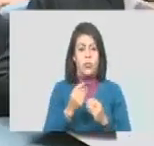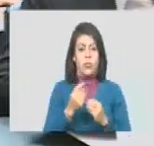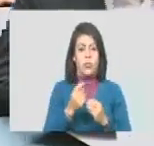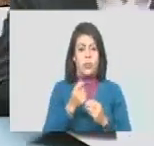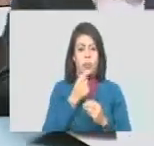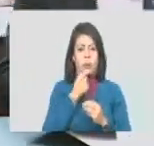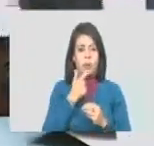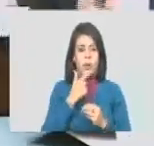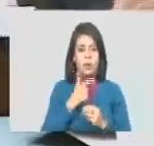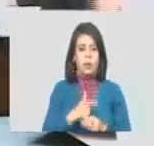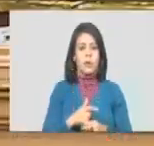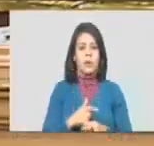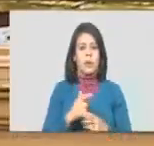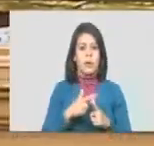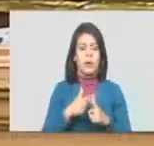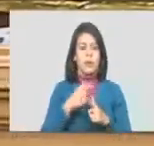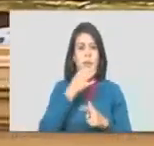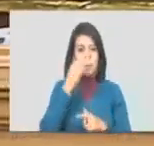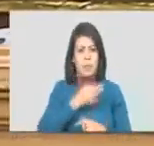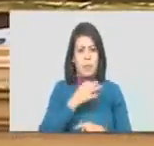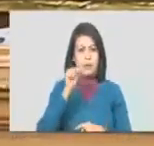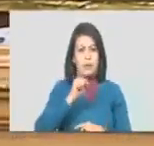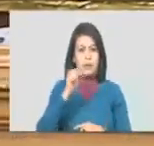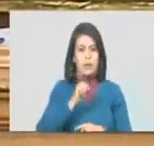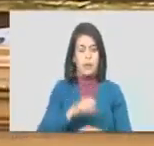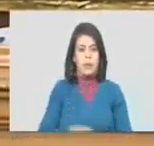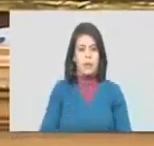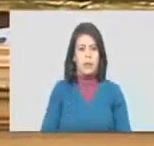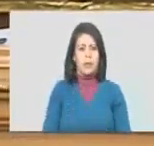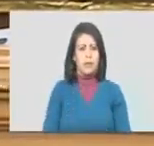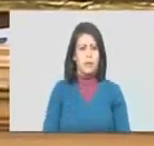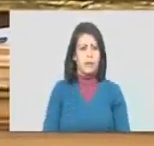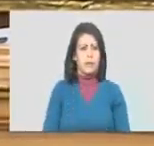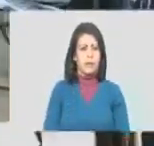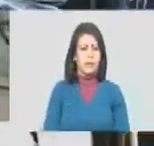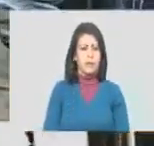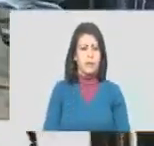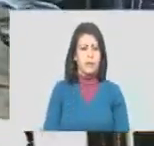muy bonito, de verdad que sí. Tengo